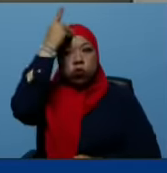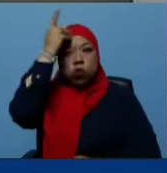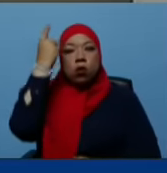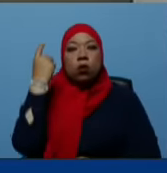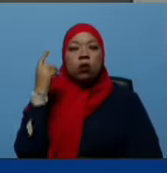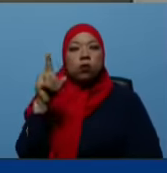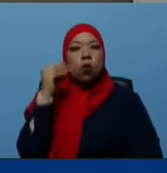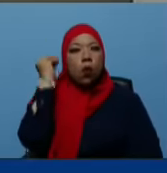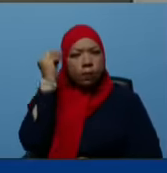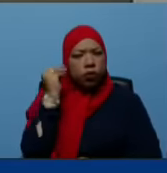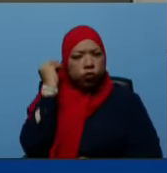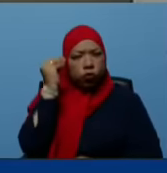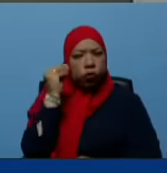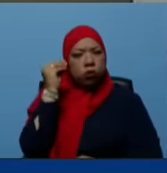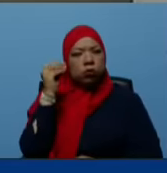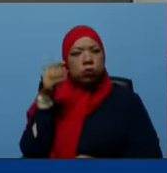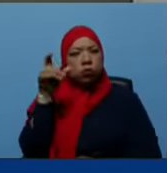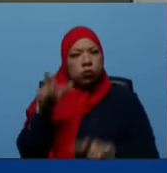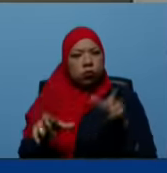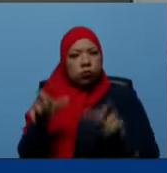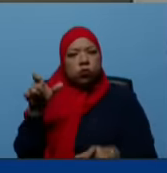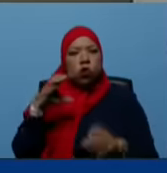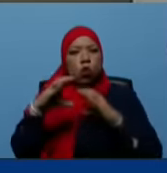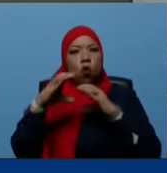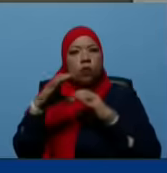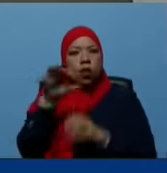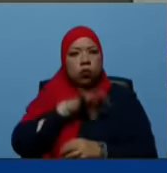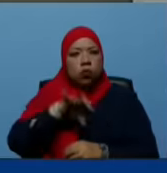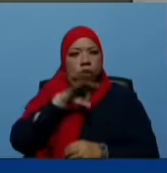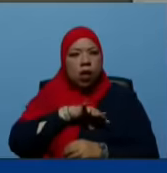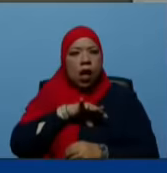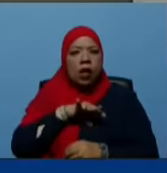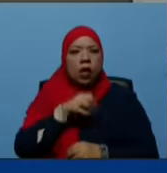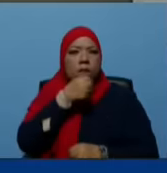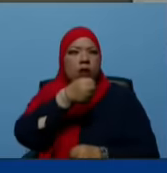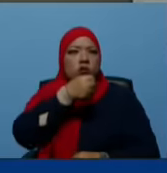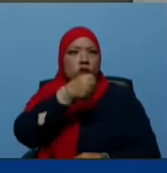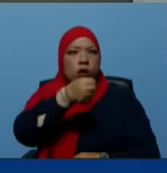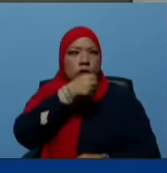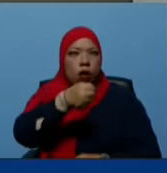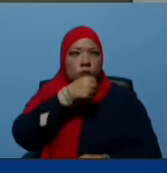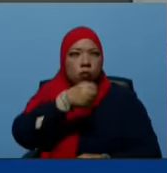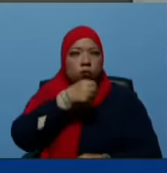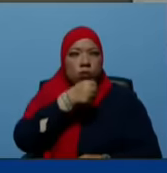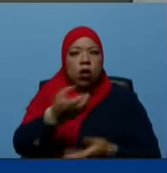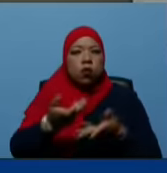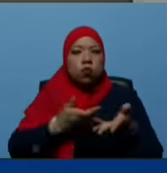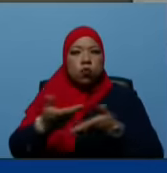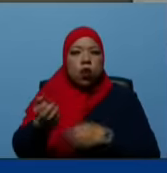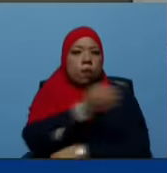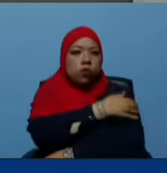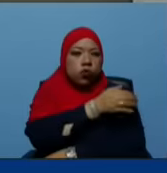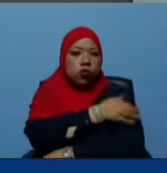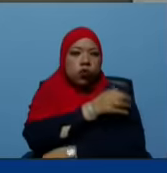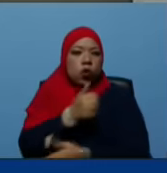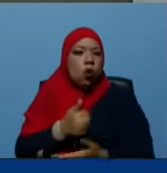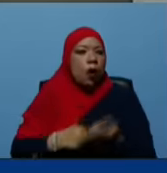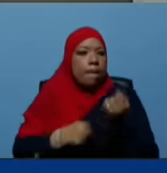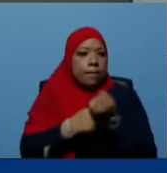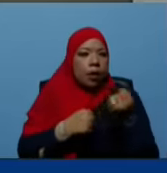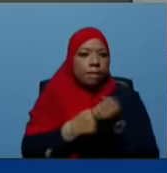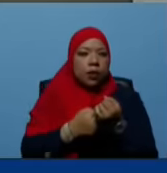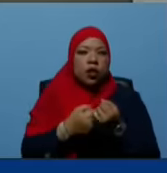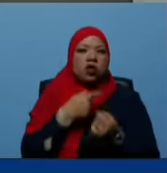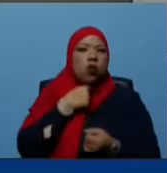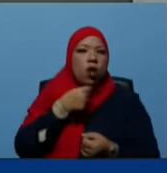Unos opinadores de esos comunicadores sociales, siempre al servicio de la derecha y de la